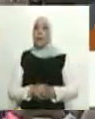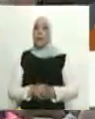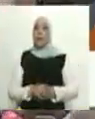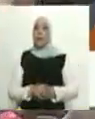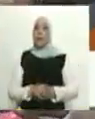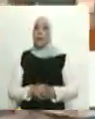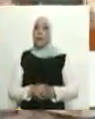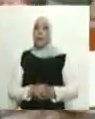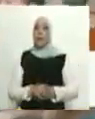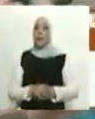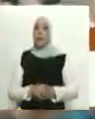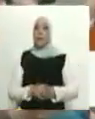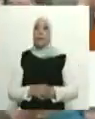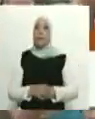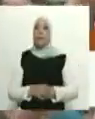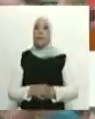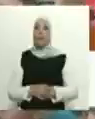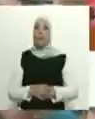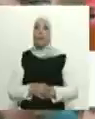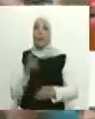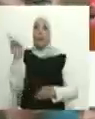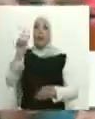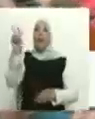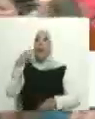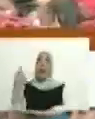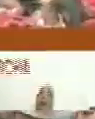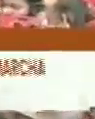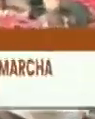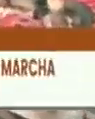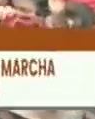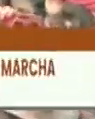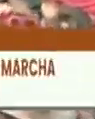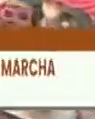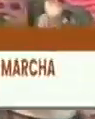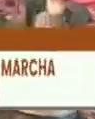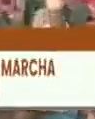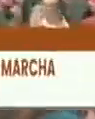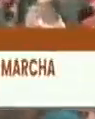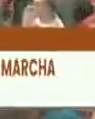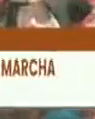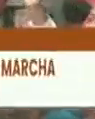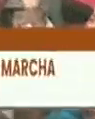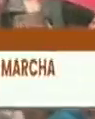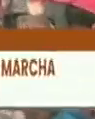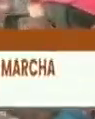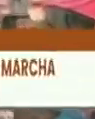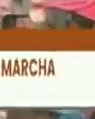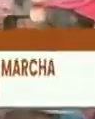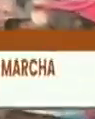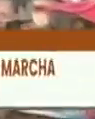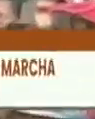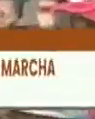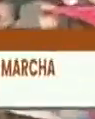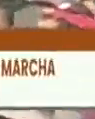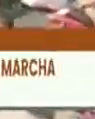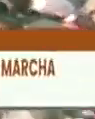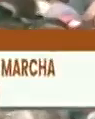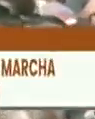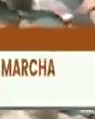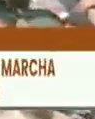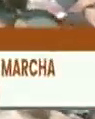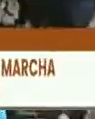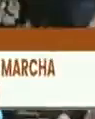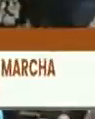Porque esta revolución llegó aquí a Venezuela por ustedes. Y se mantiene por ustedes, compañeros y